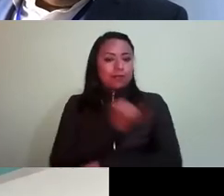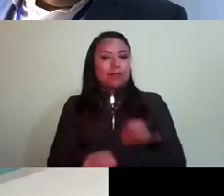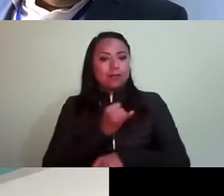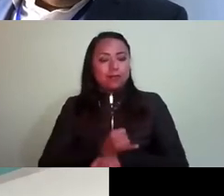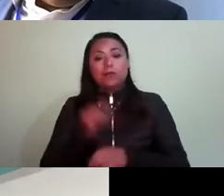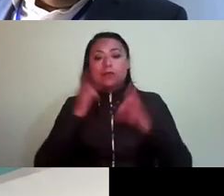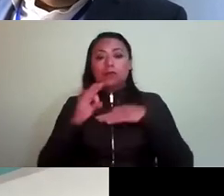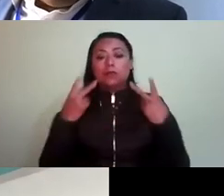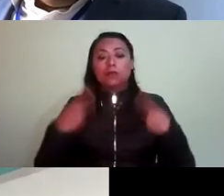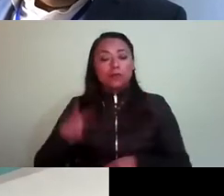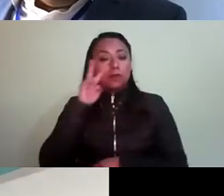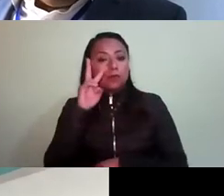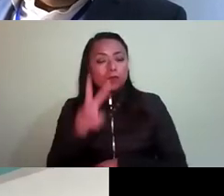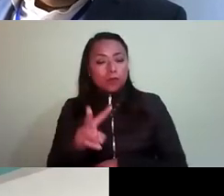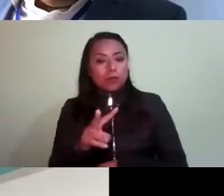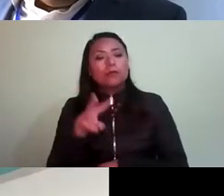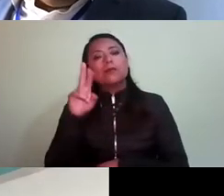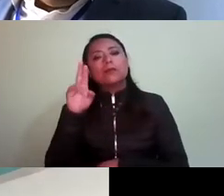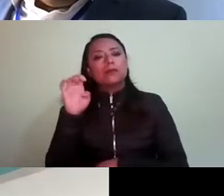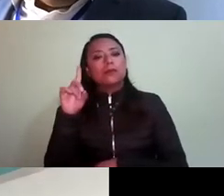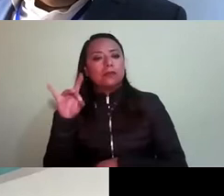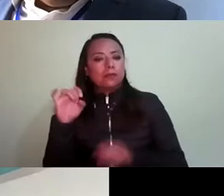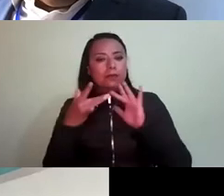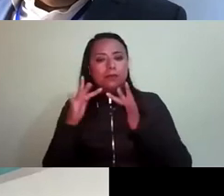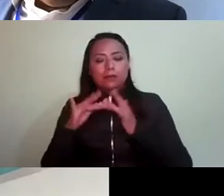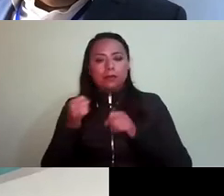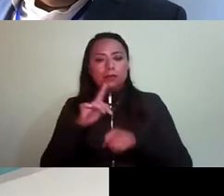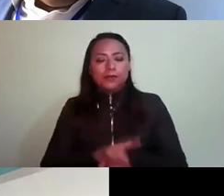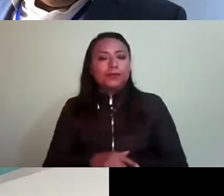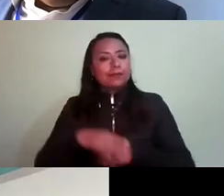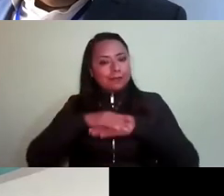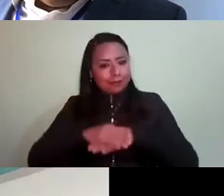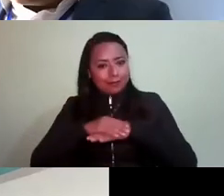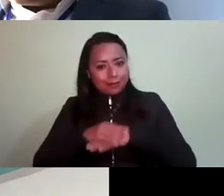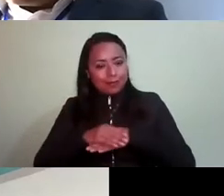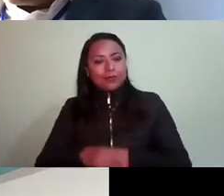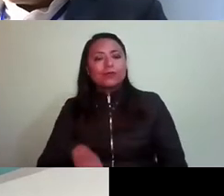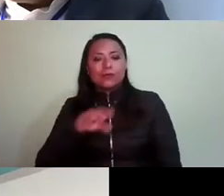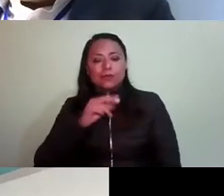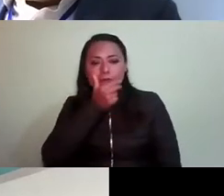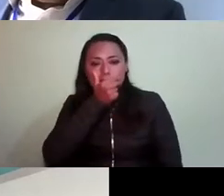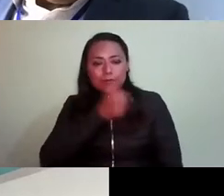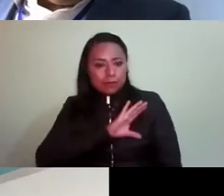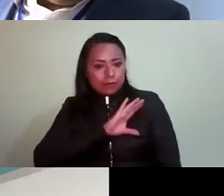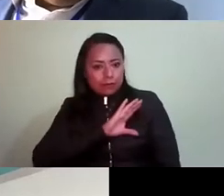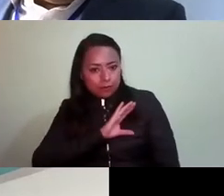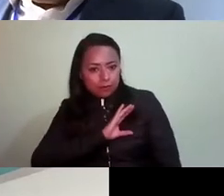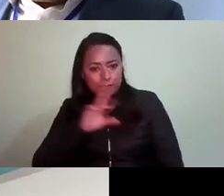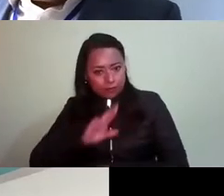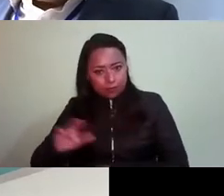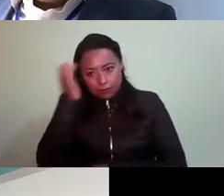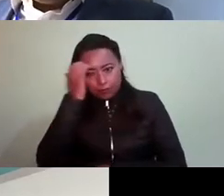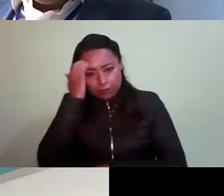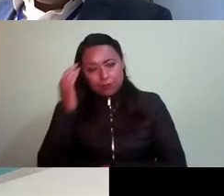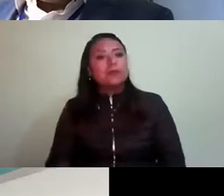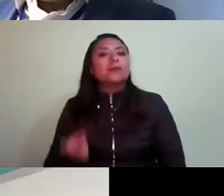sociales. Saludo con aprecio y reconocimiento a la licenciada Carla Marina Brugada Molina, alcaldesa de